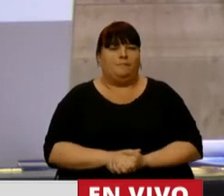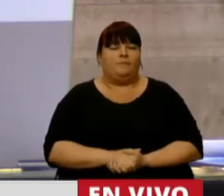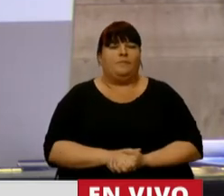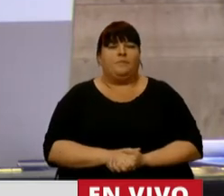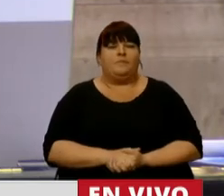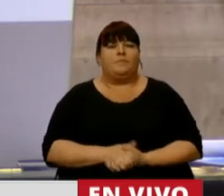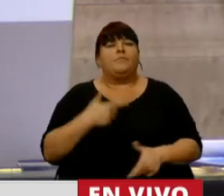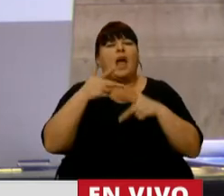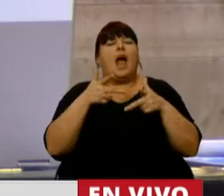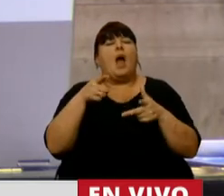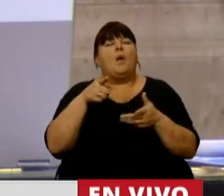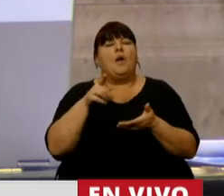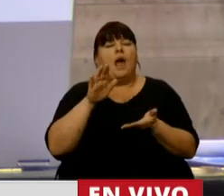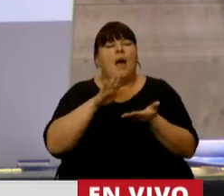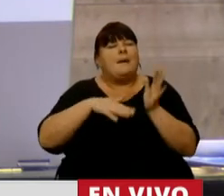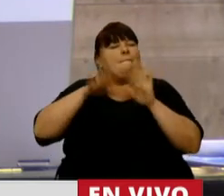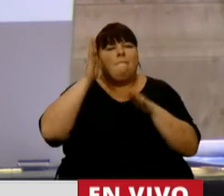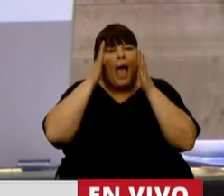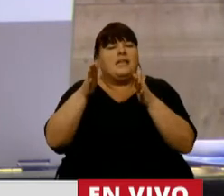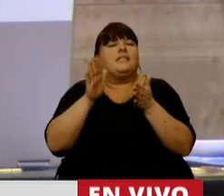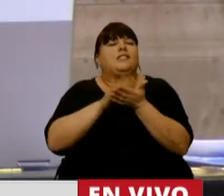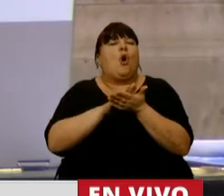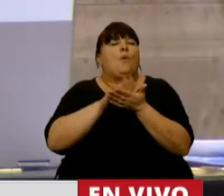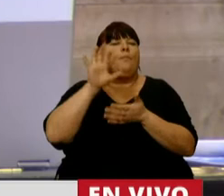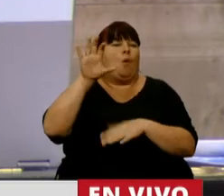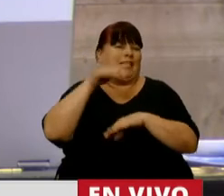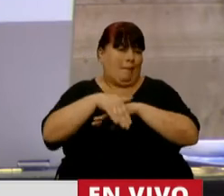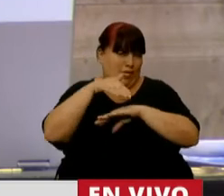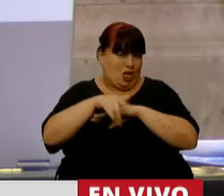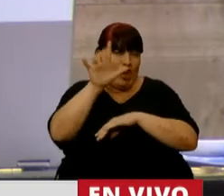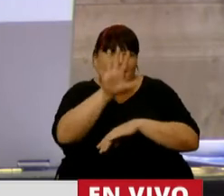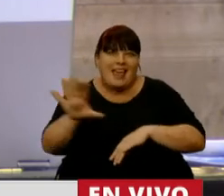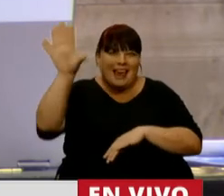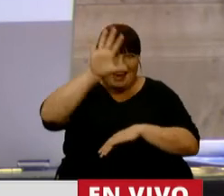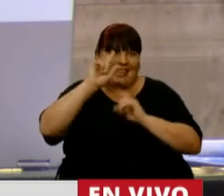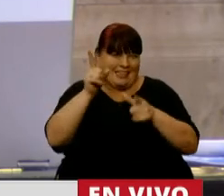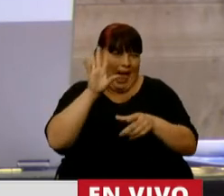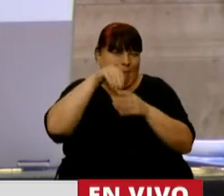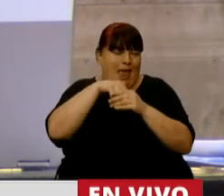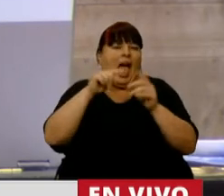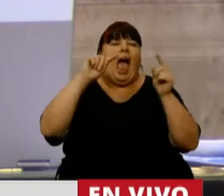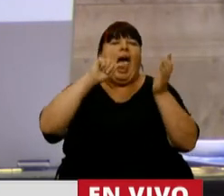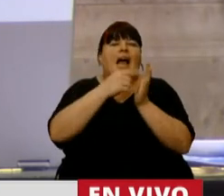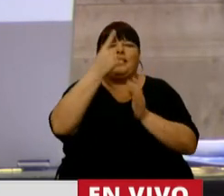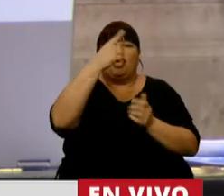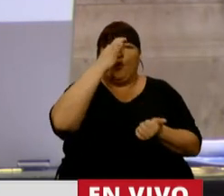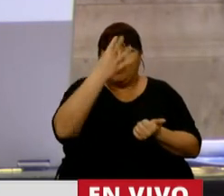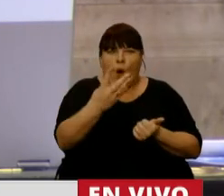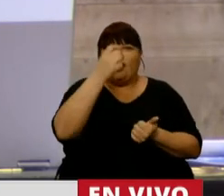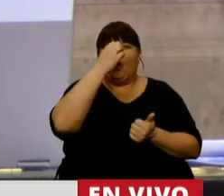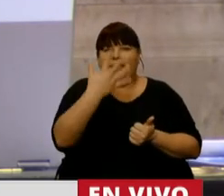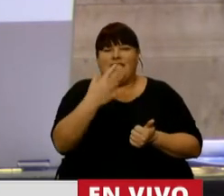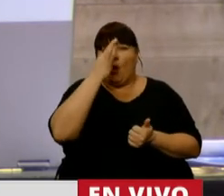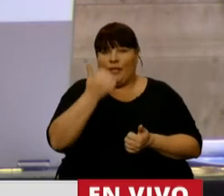Quiero referirme particularmente a la provincia de Misiones y a la región. La inclusión de los artículos 124, 25